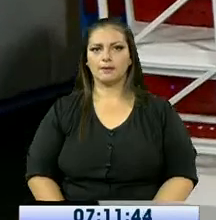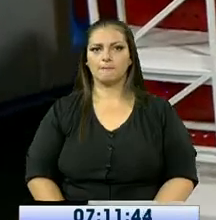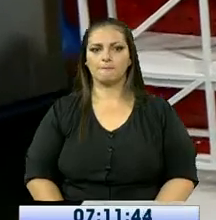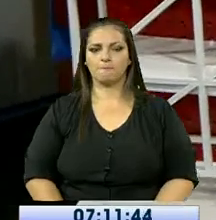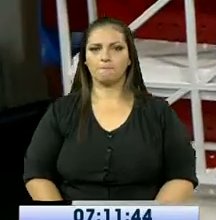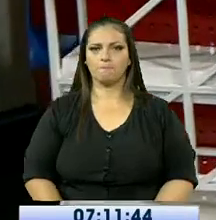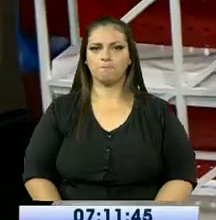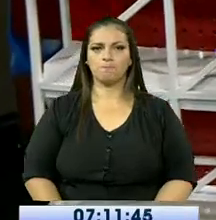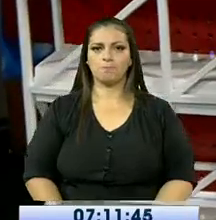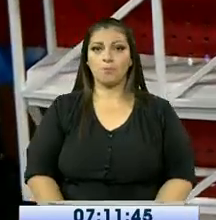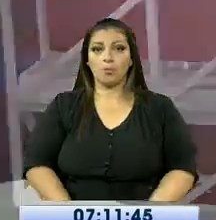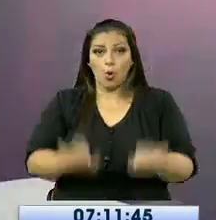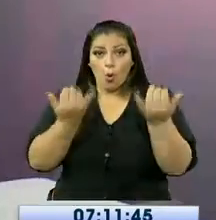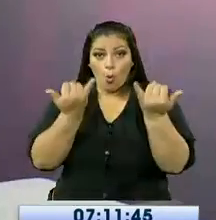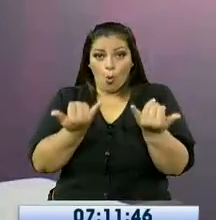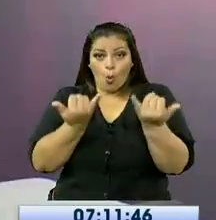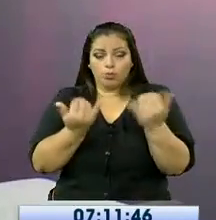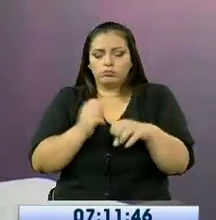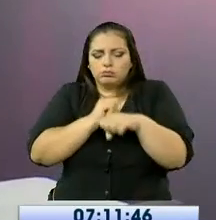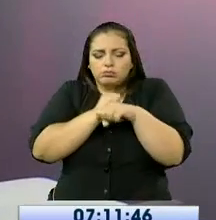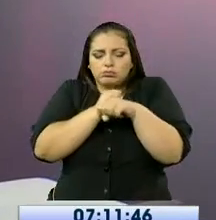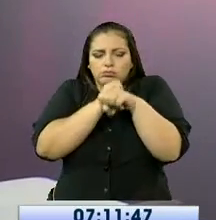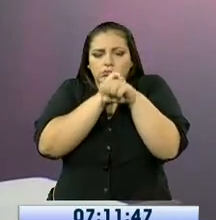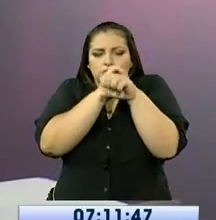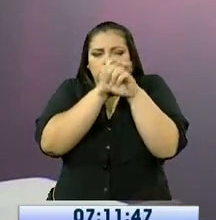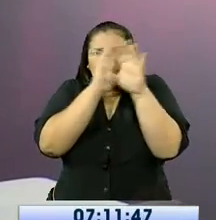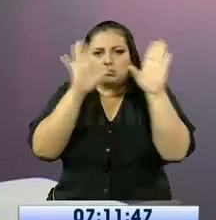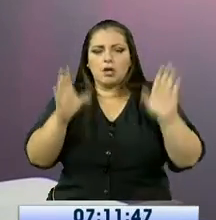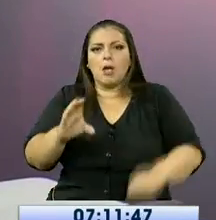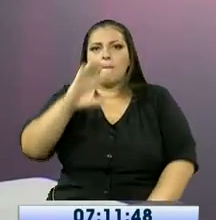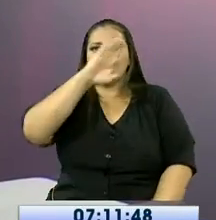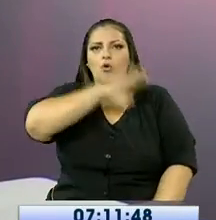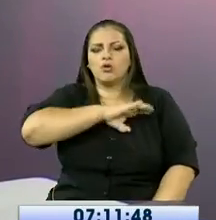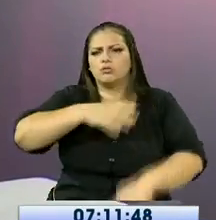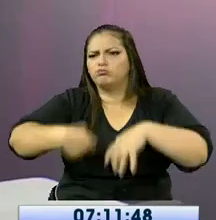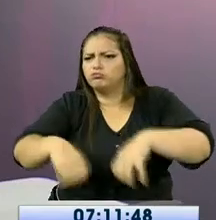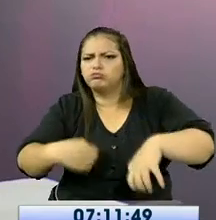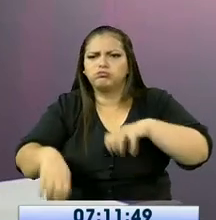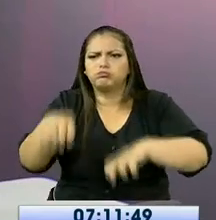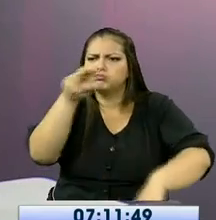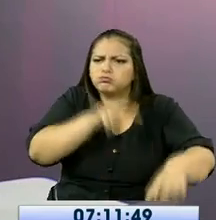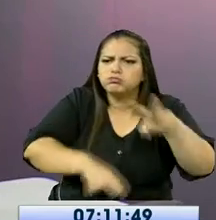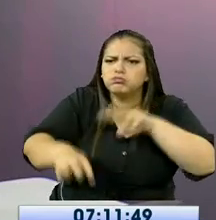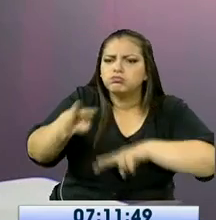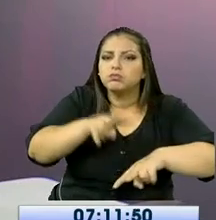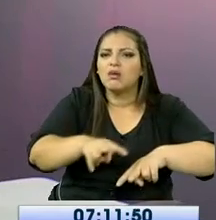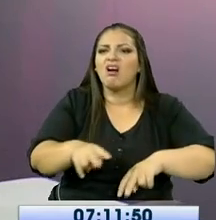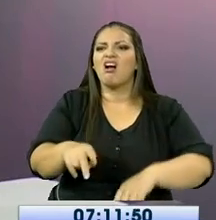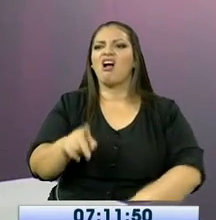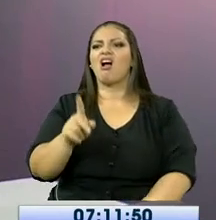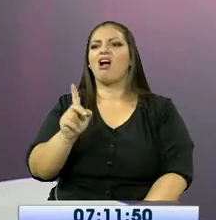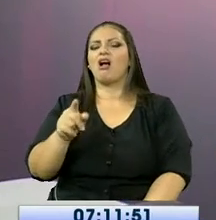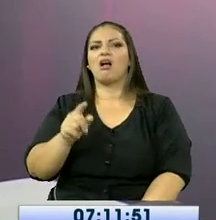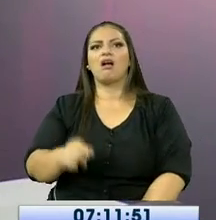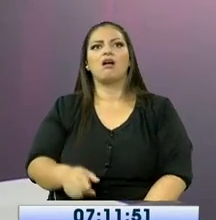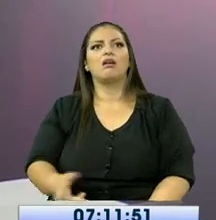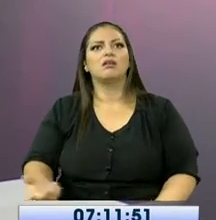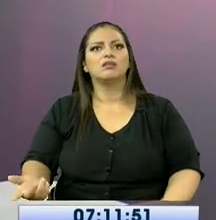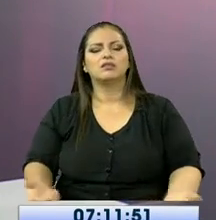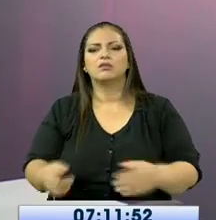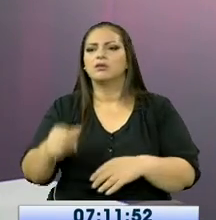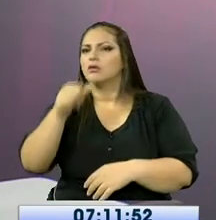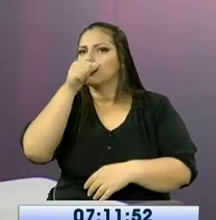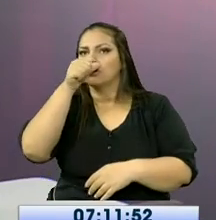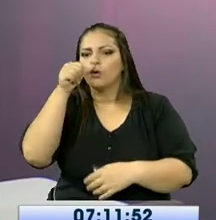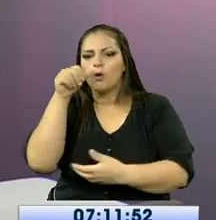Bueno, y esta madrugada la Policía Nacional frustró un envío de droga desde Guayaquil hasta Santa Elena. El alcaloide estaba